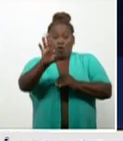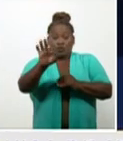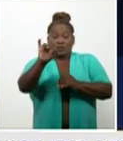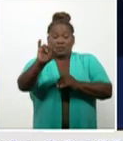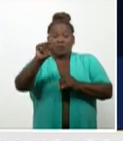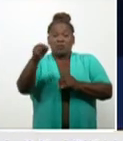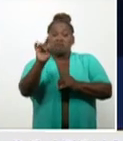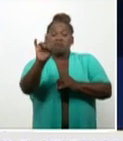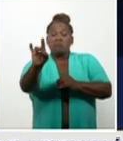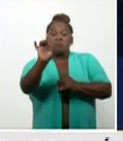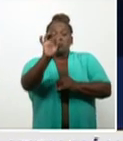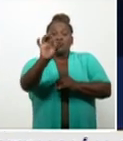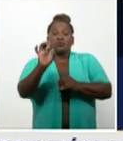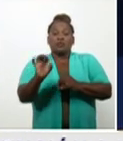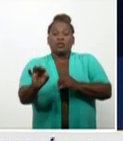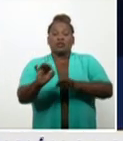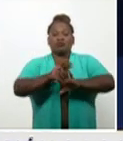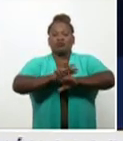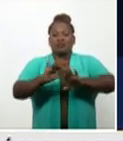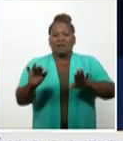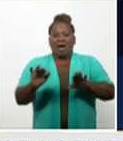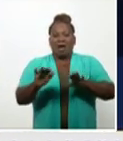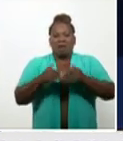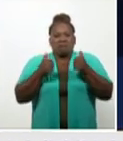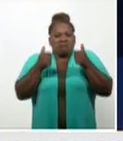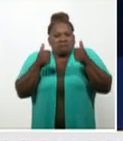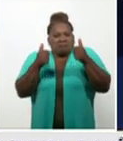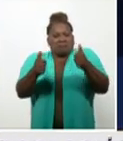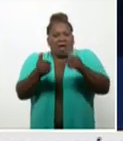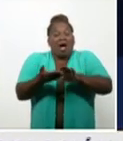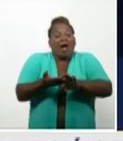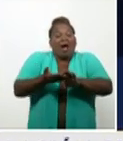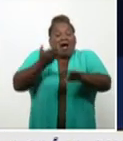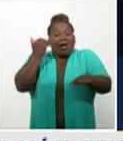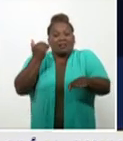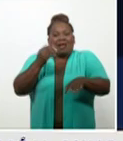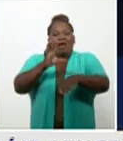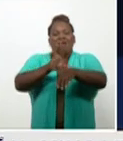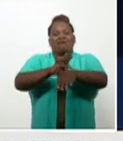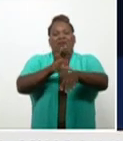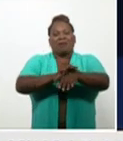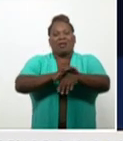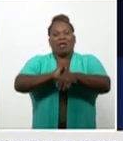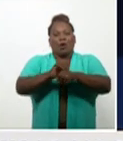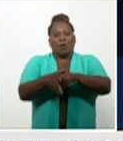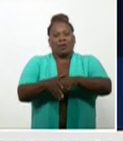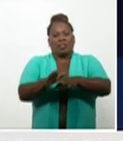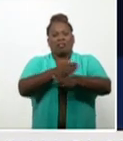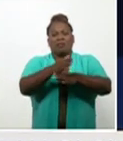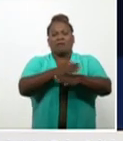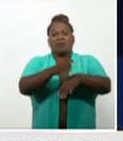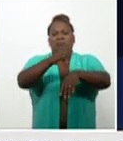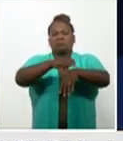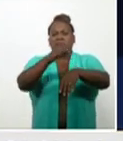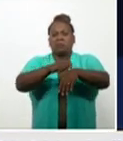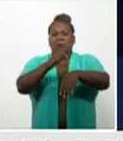86,9%, se han recuperado, están de alta en diferentes momentos de incorporación